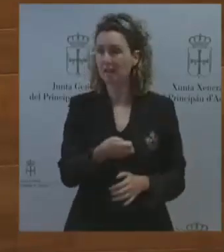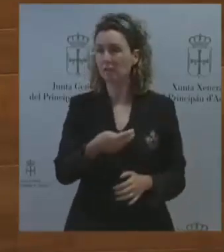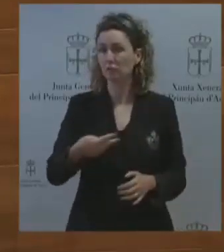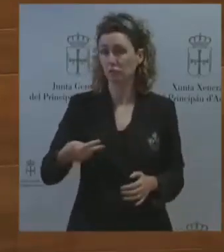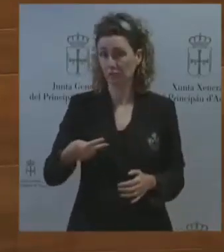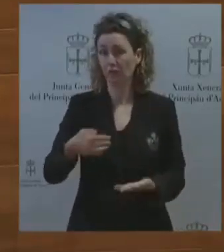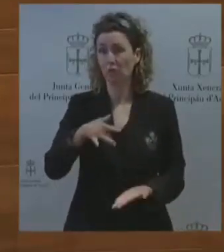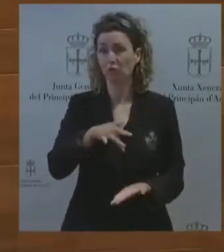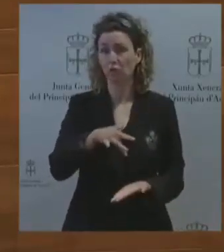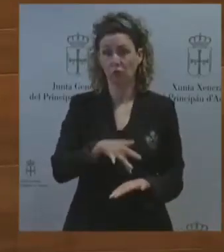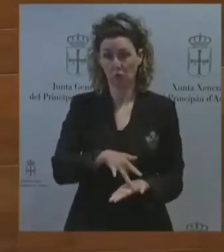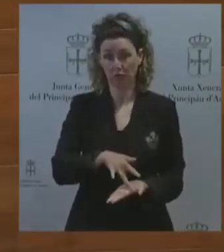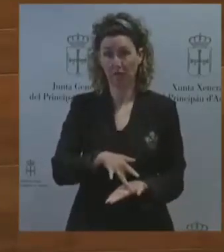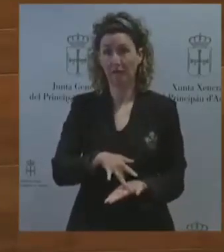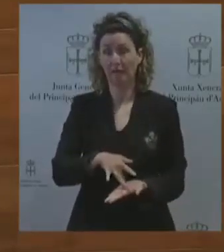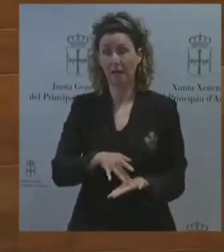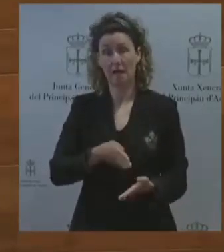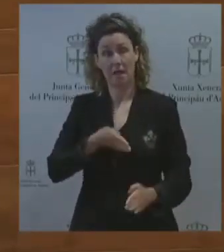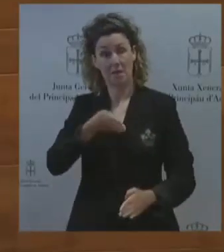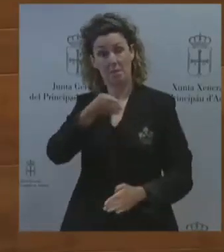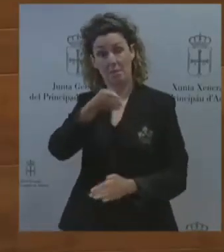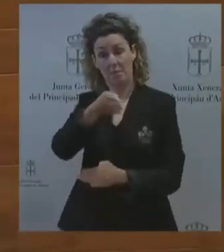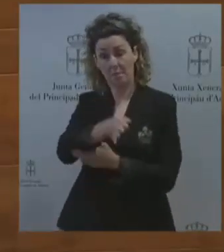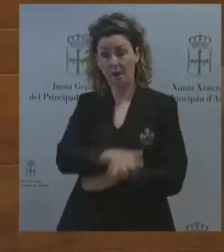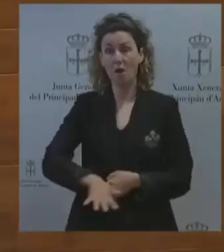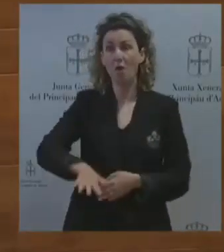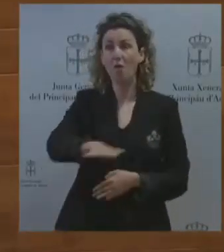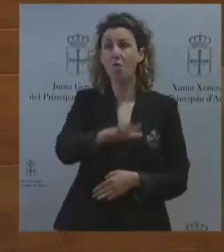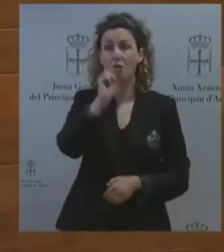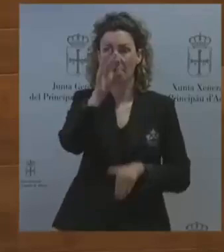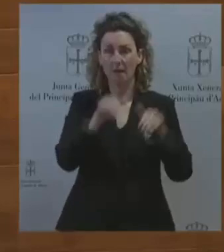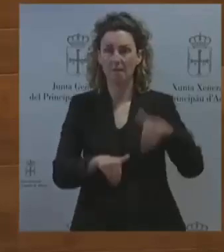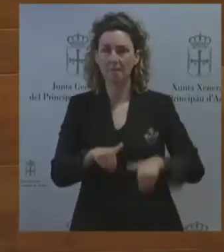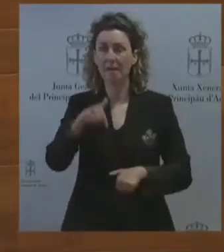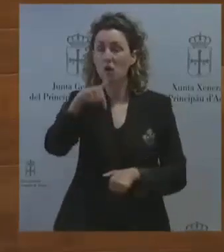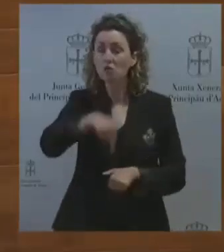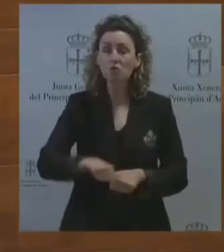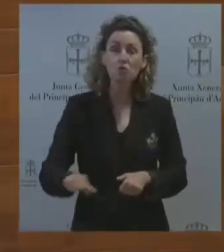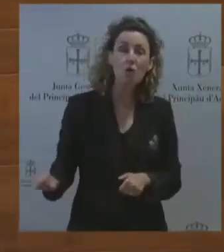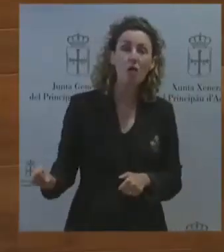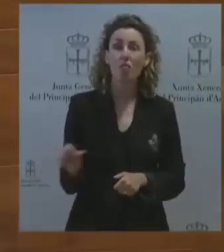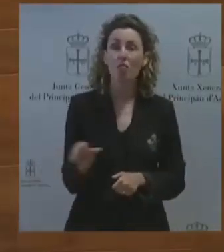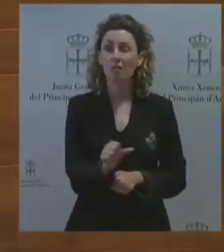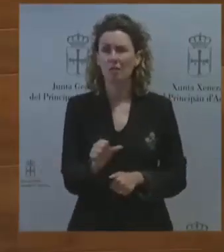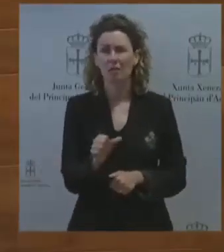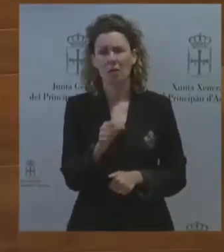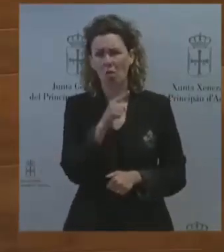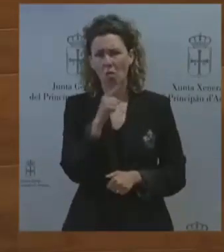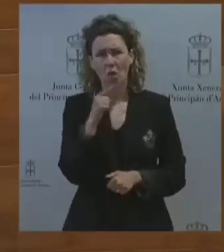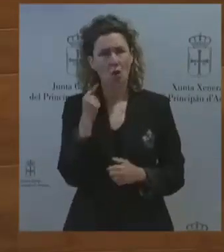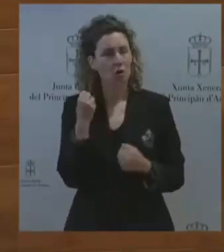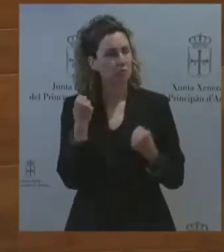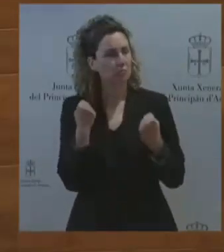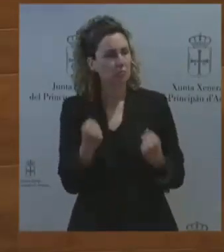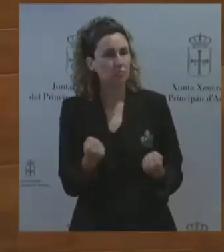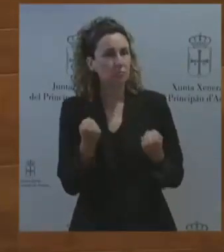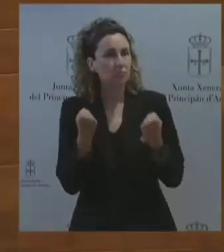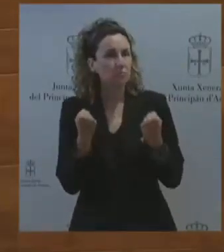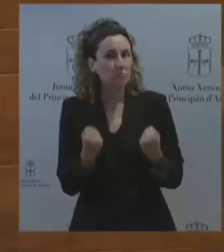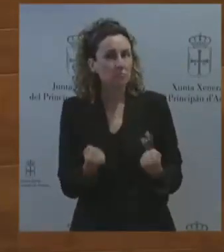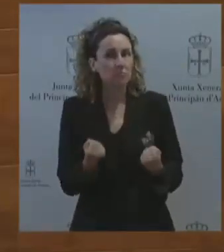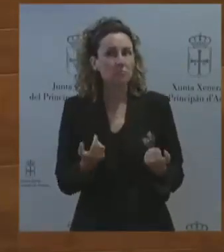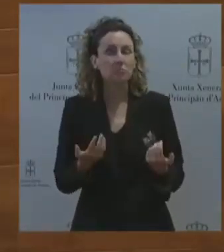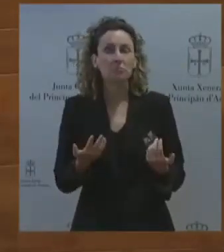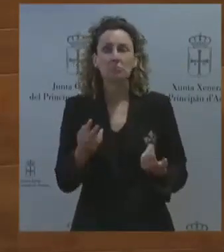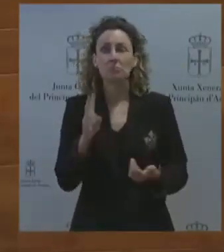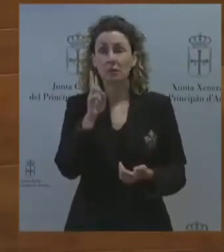del suroccidente, yo soy de allí y me duele horrores ver cómo está el suroccidente y las cuencas mineras, en general Asturias, se